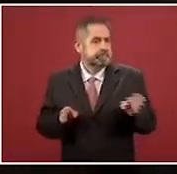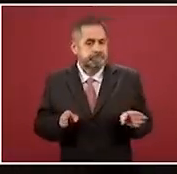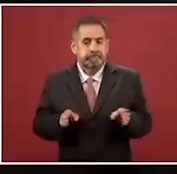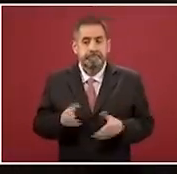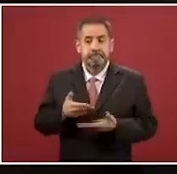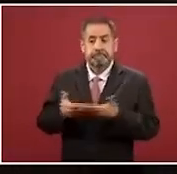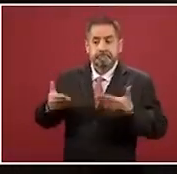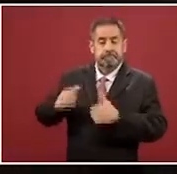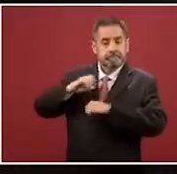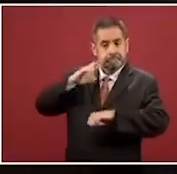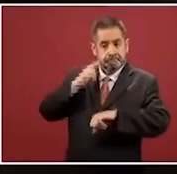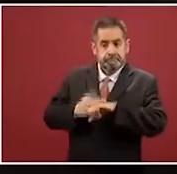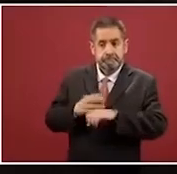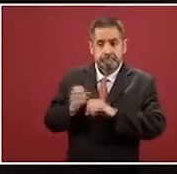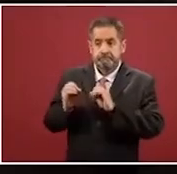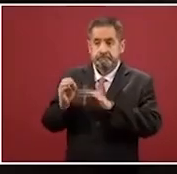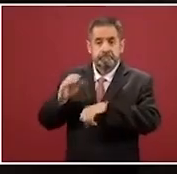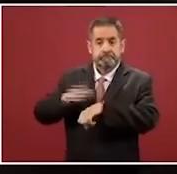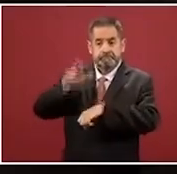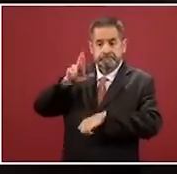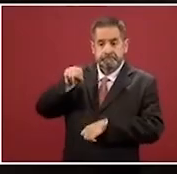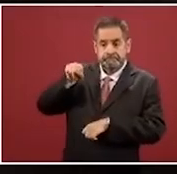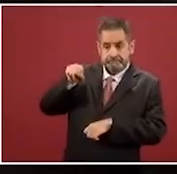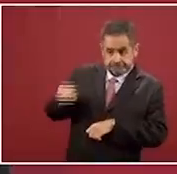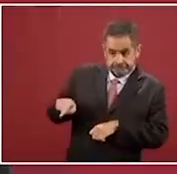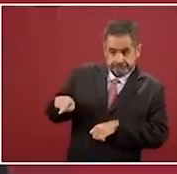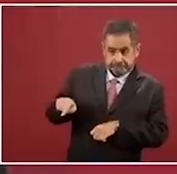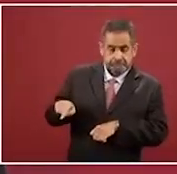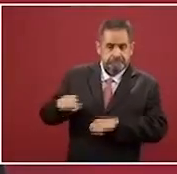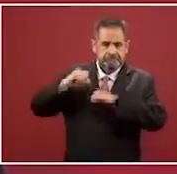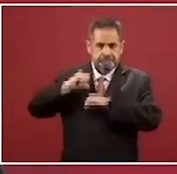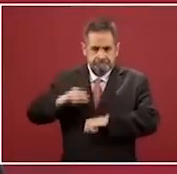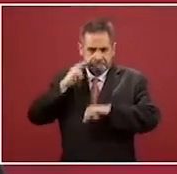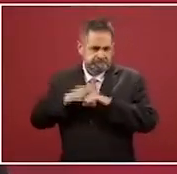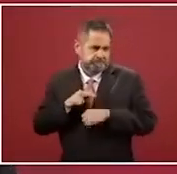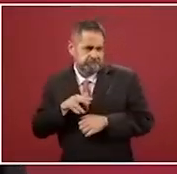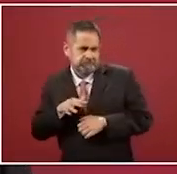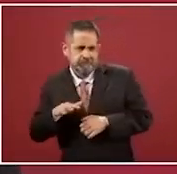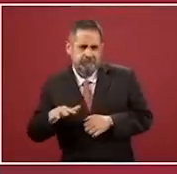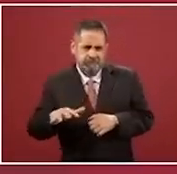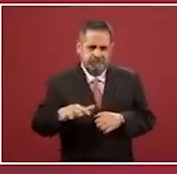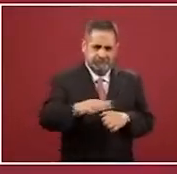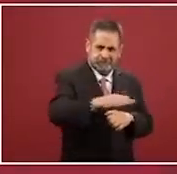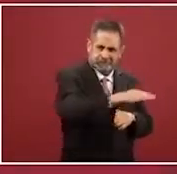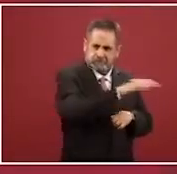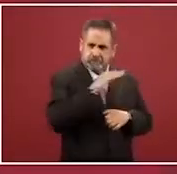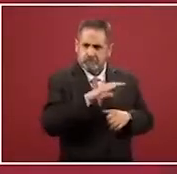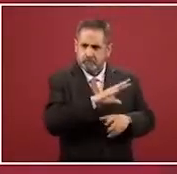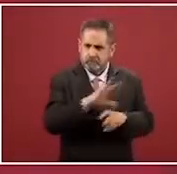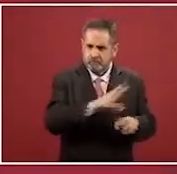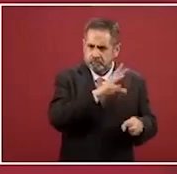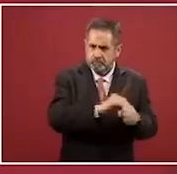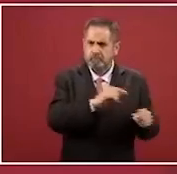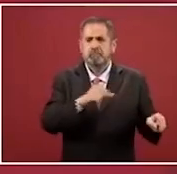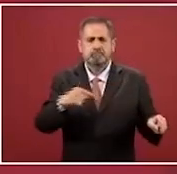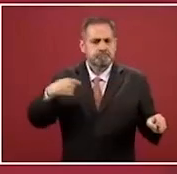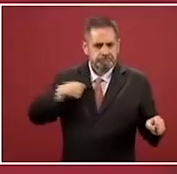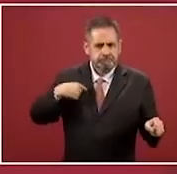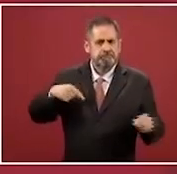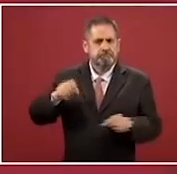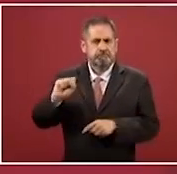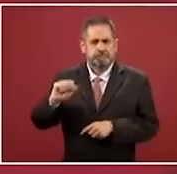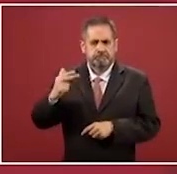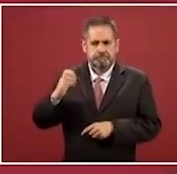Oficialía Mayor, es la institución administrativa del gobierno más